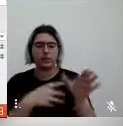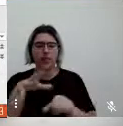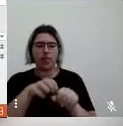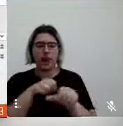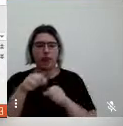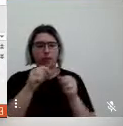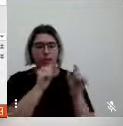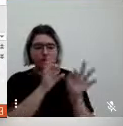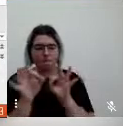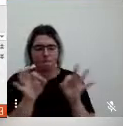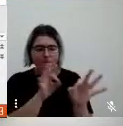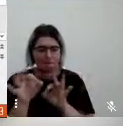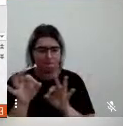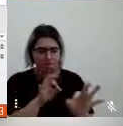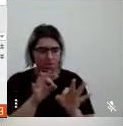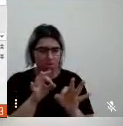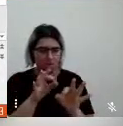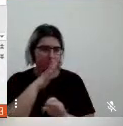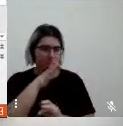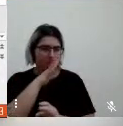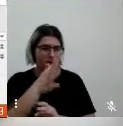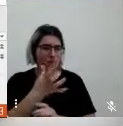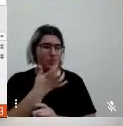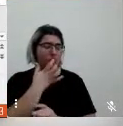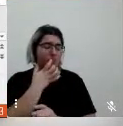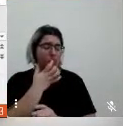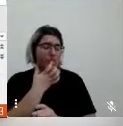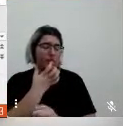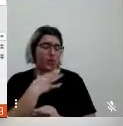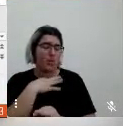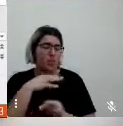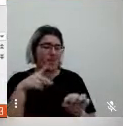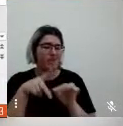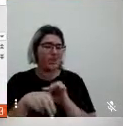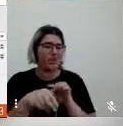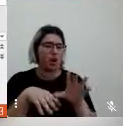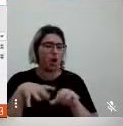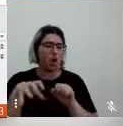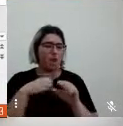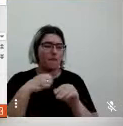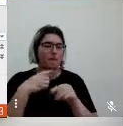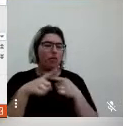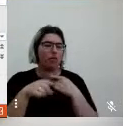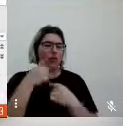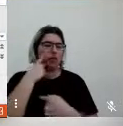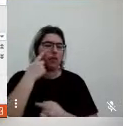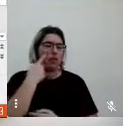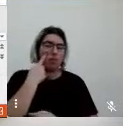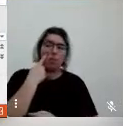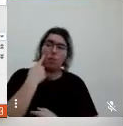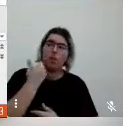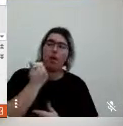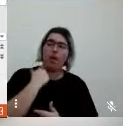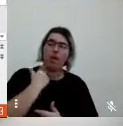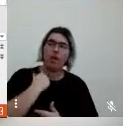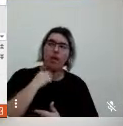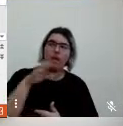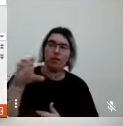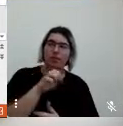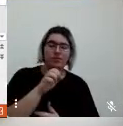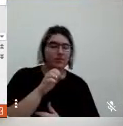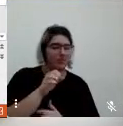compra, porque así vais a evitar comprar alimentos que no son tan saludables. No utilizar